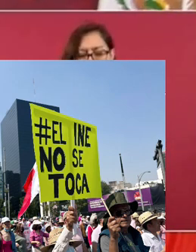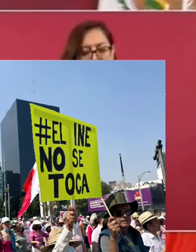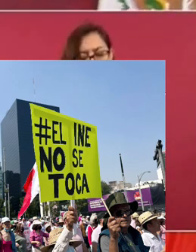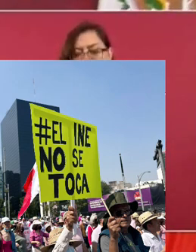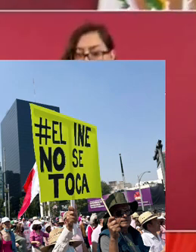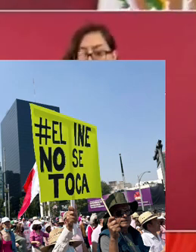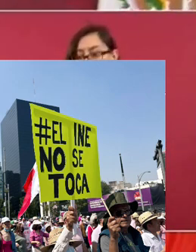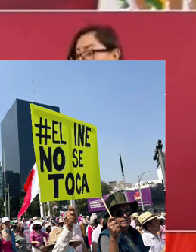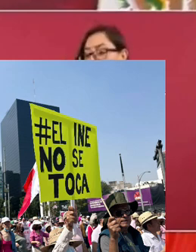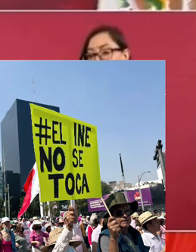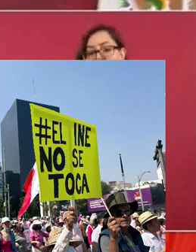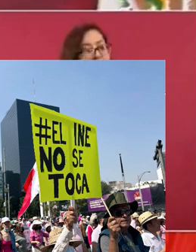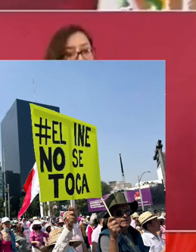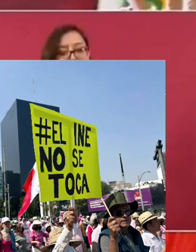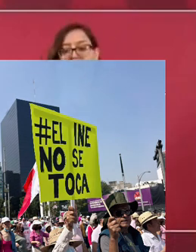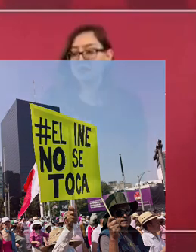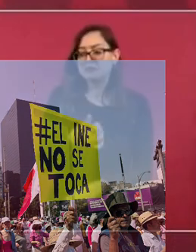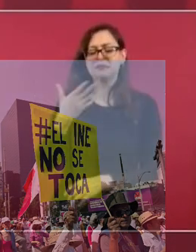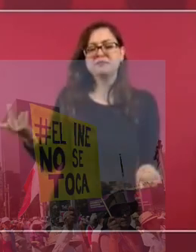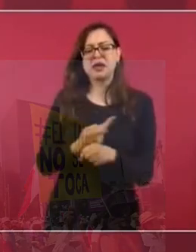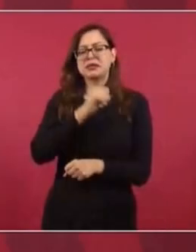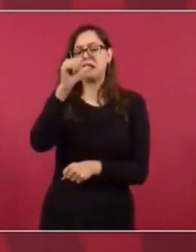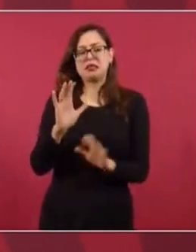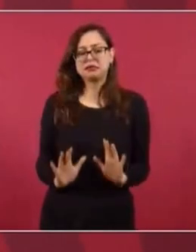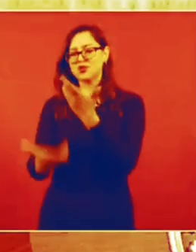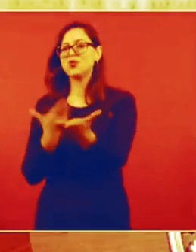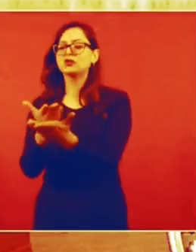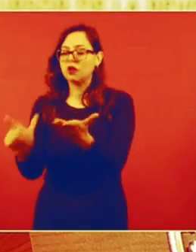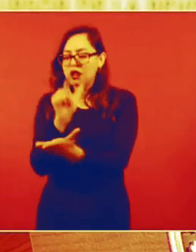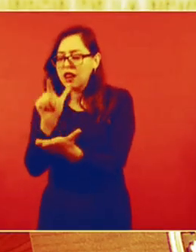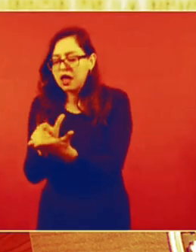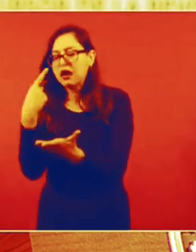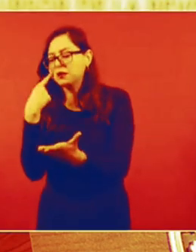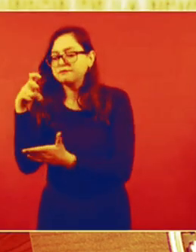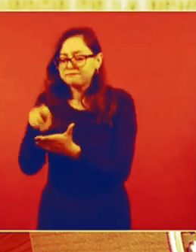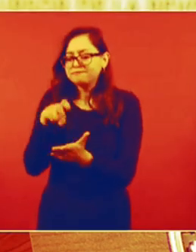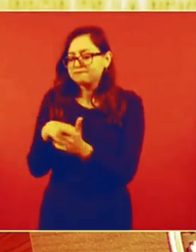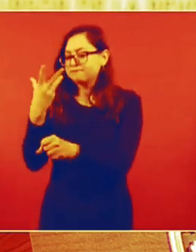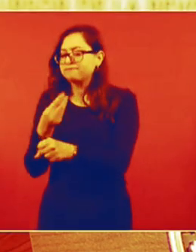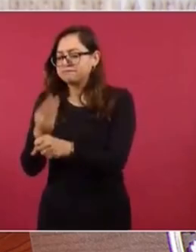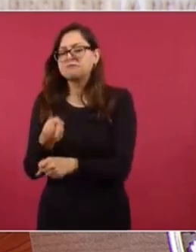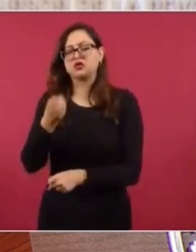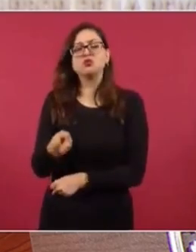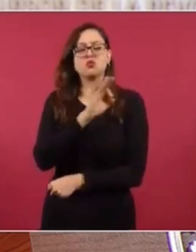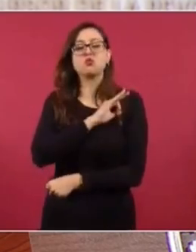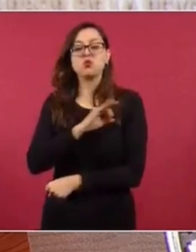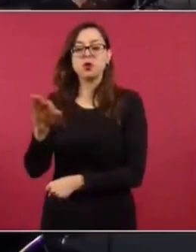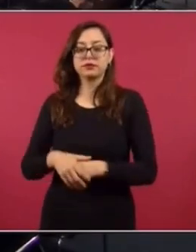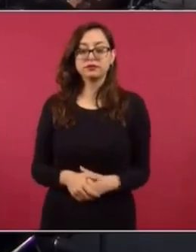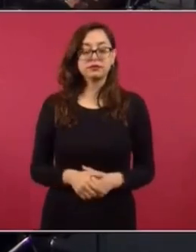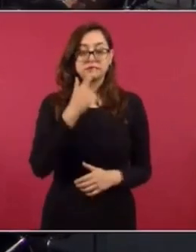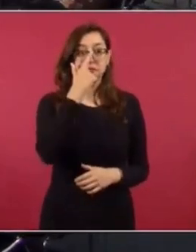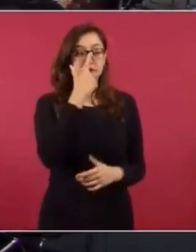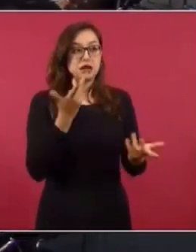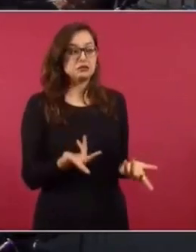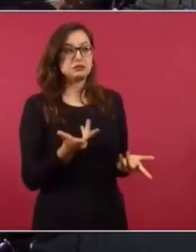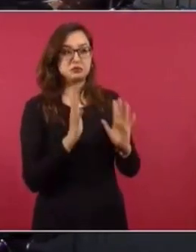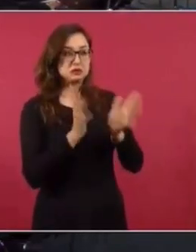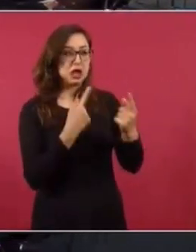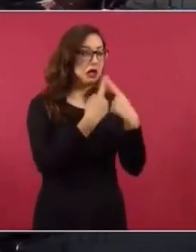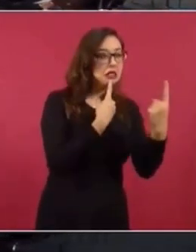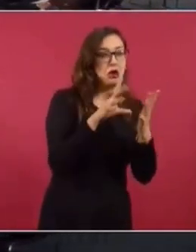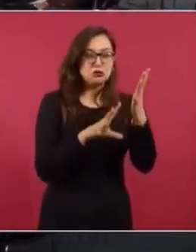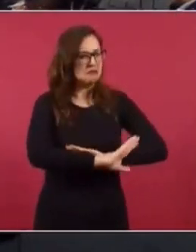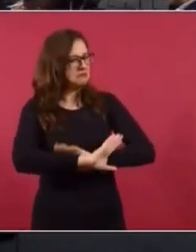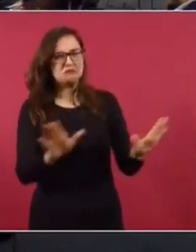ahora llevar a cabo la reforma constitucional, pero sí se va a presentar una reforma legal. O sea, ya no se insistiría en negociación, ya da por perdida.